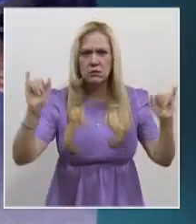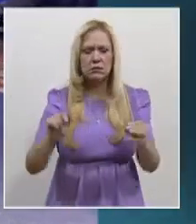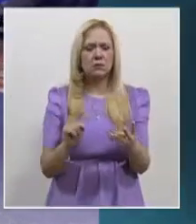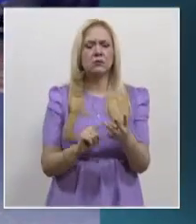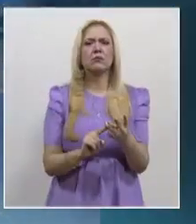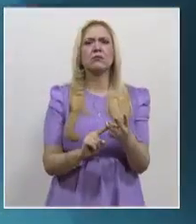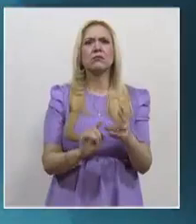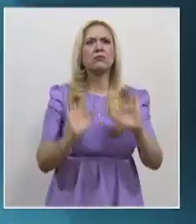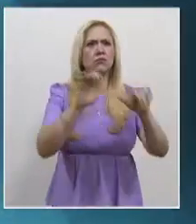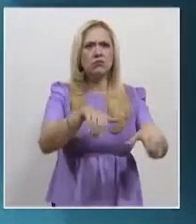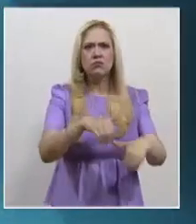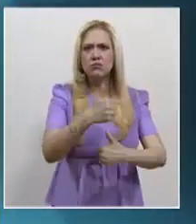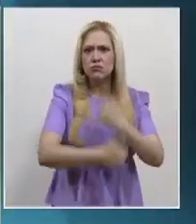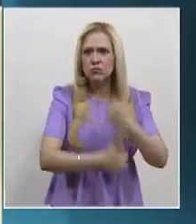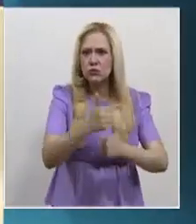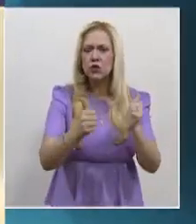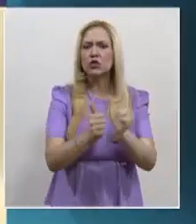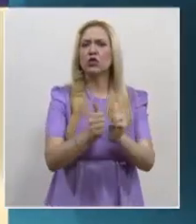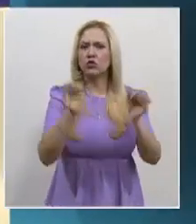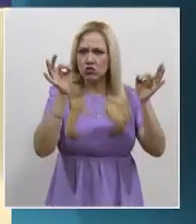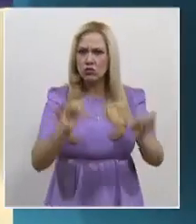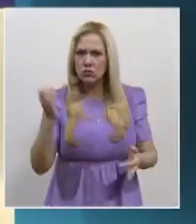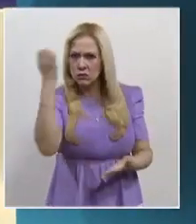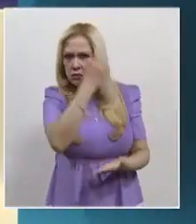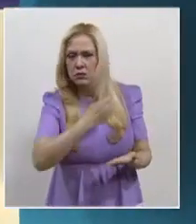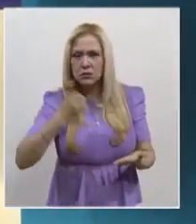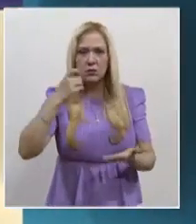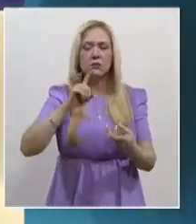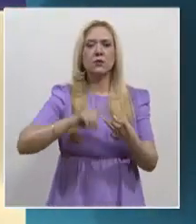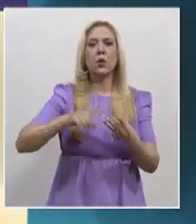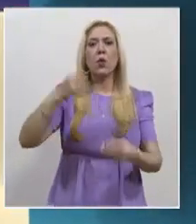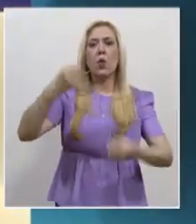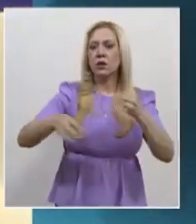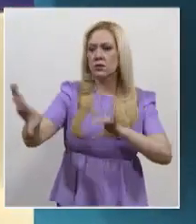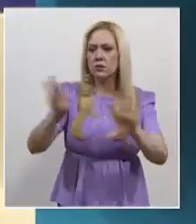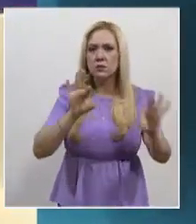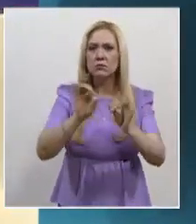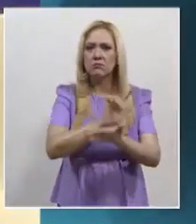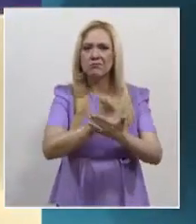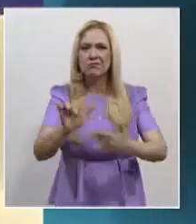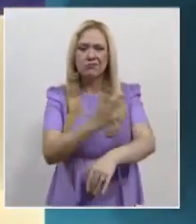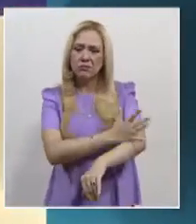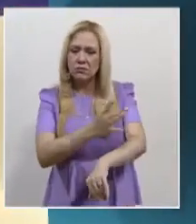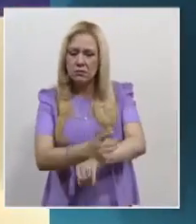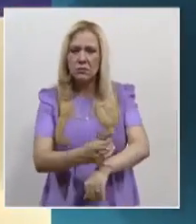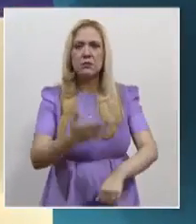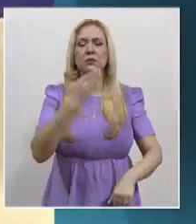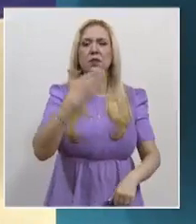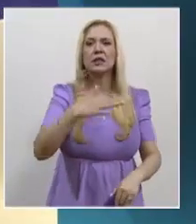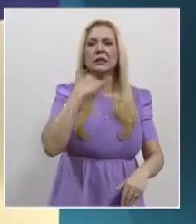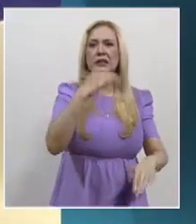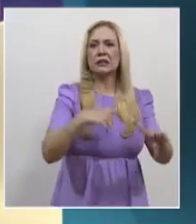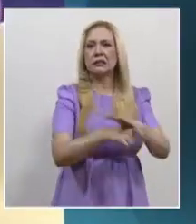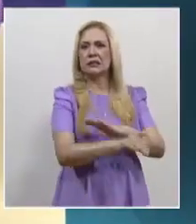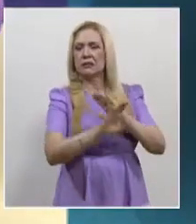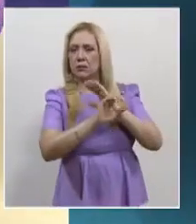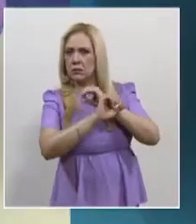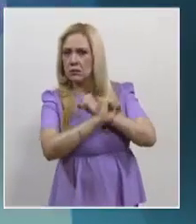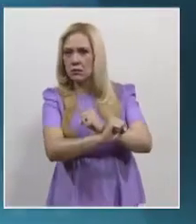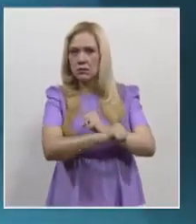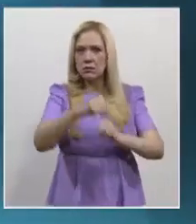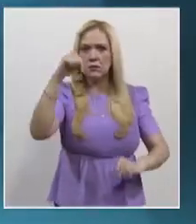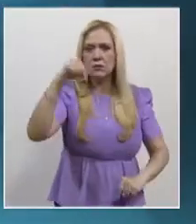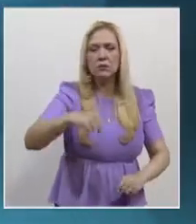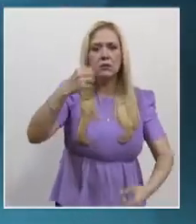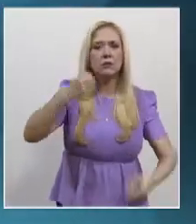oposición en la elección de las personas juzgadoras. Además, se trataron temas sobre buenas prácticas anticorrupción en la judicatura para